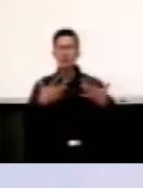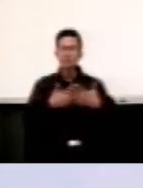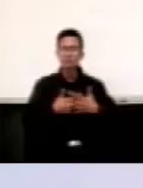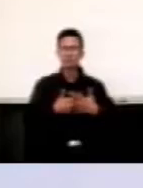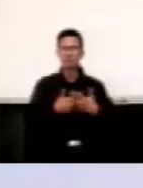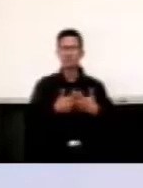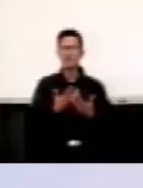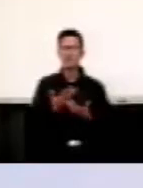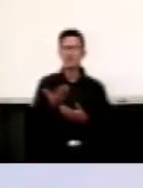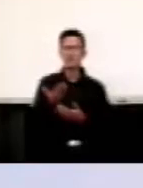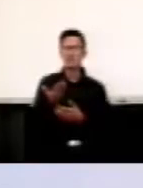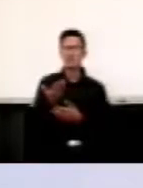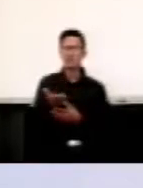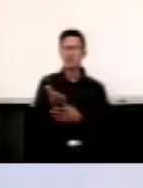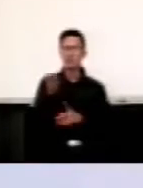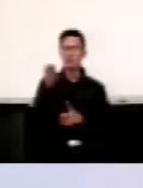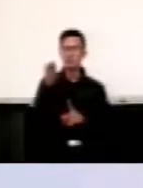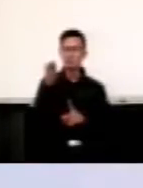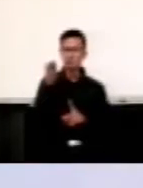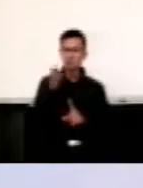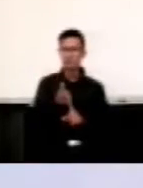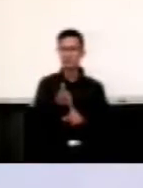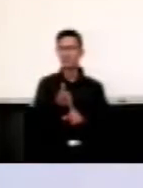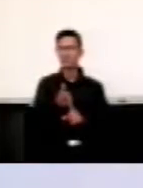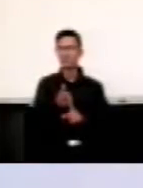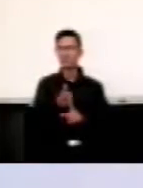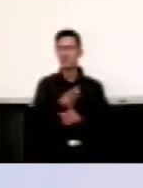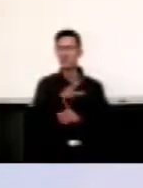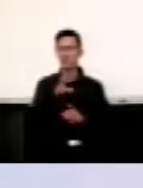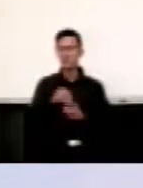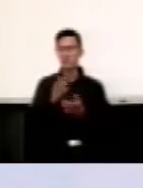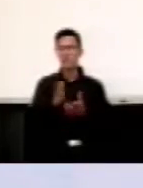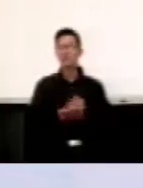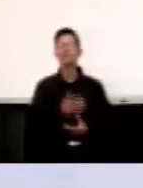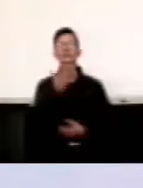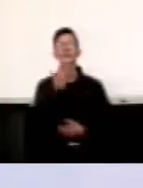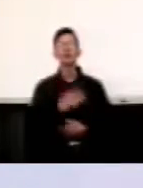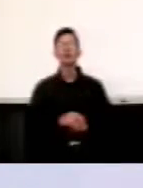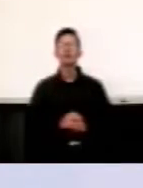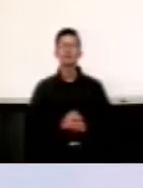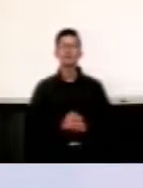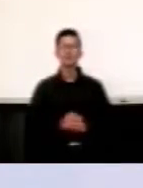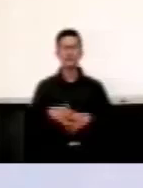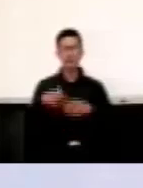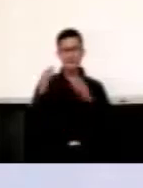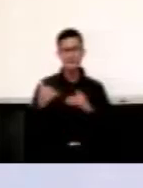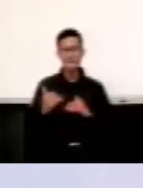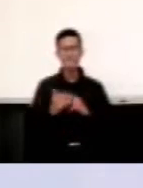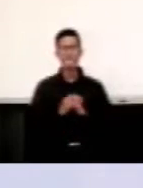él concibe pues esa realidad que está analizando, ¿no? Bien,